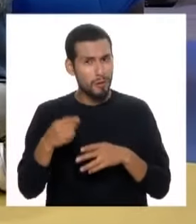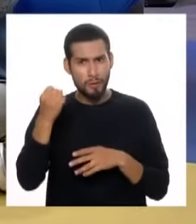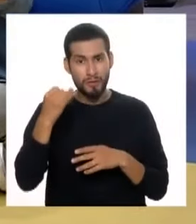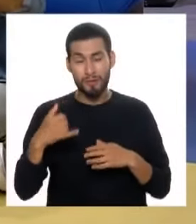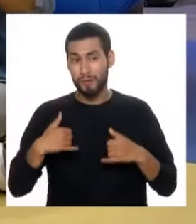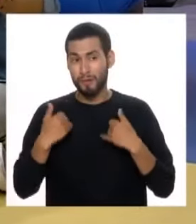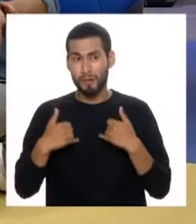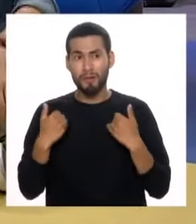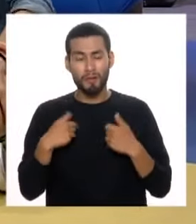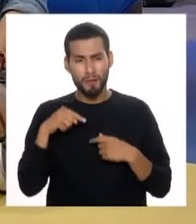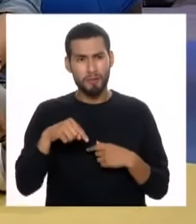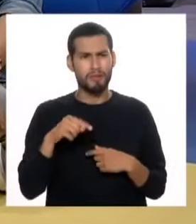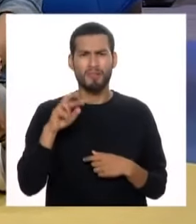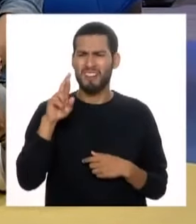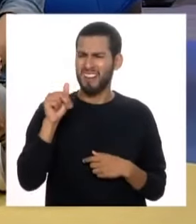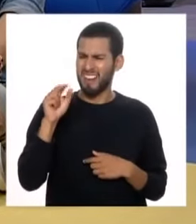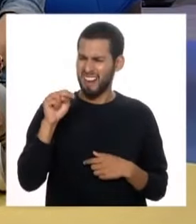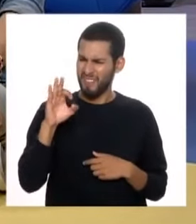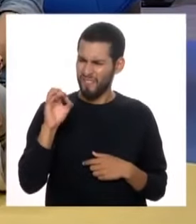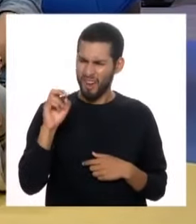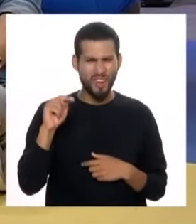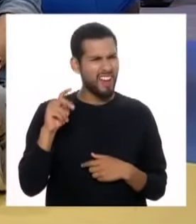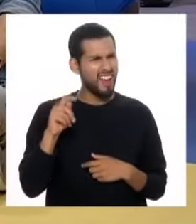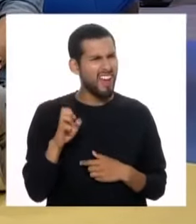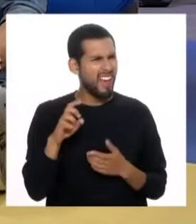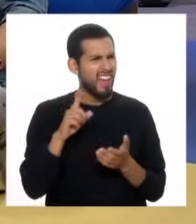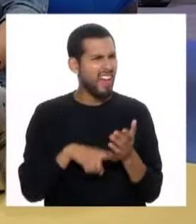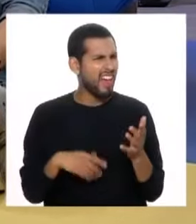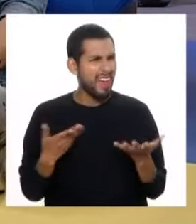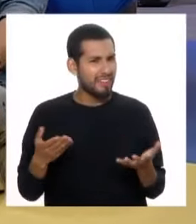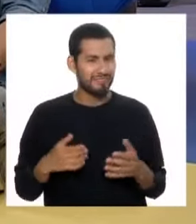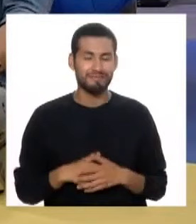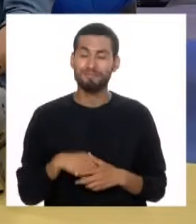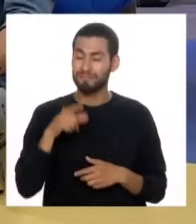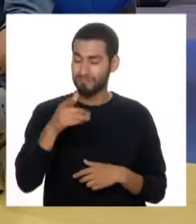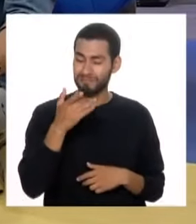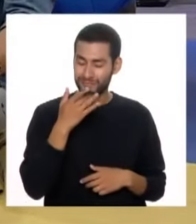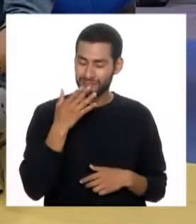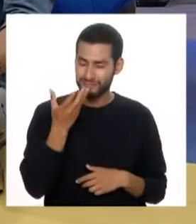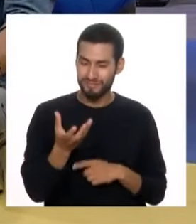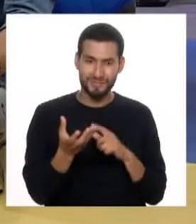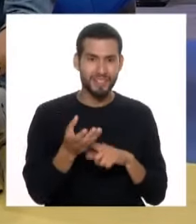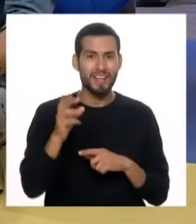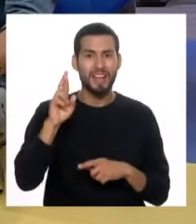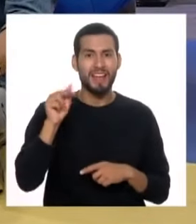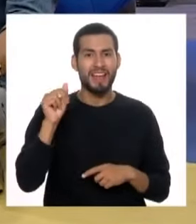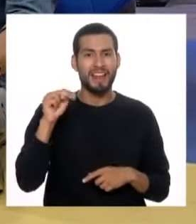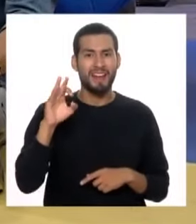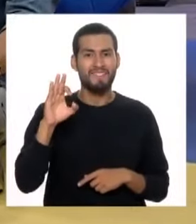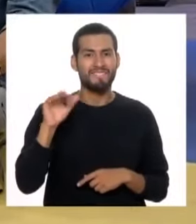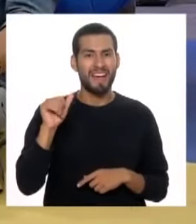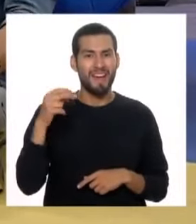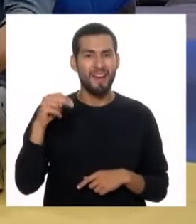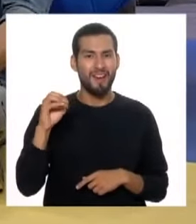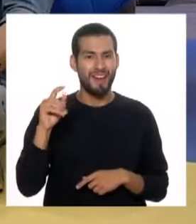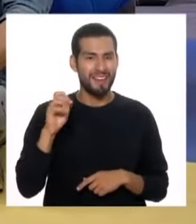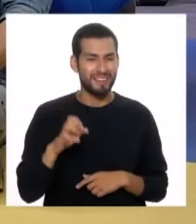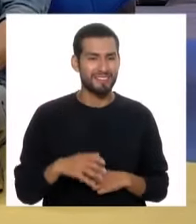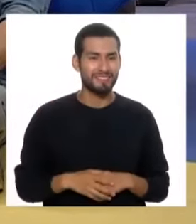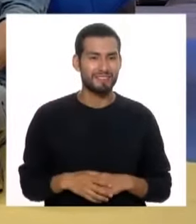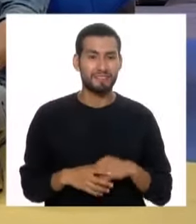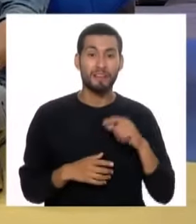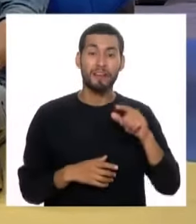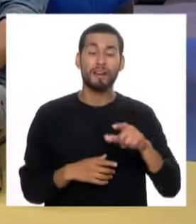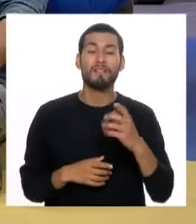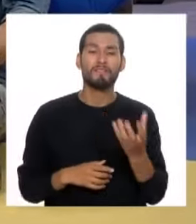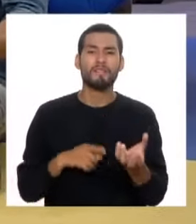más jovencitas del equipo decían, ranfañote, ¿qué es eso? Así que ahora van a probar el ranfañote. ¿Este que está aquí, qué cosa? Ese es el budín